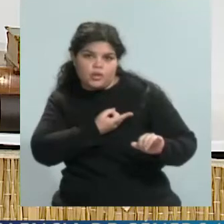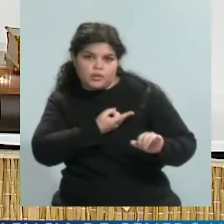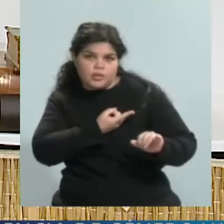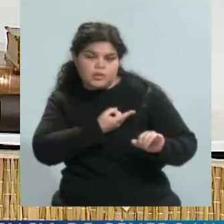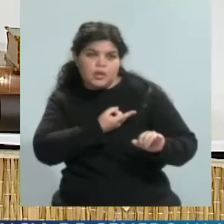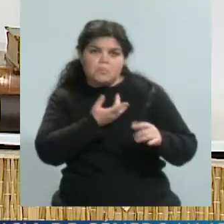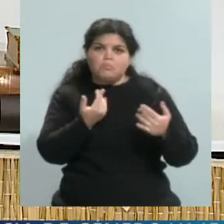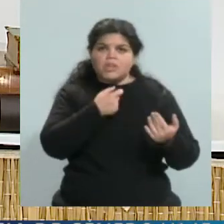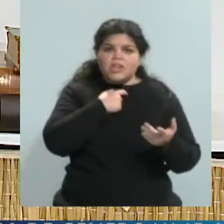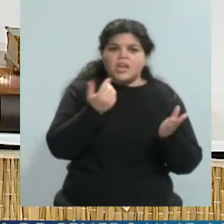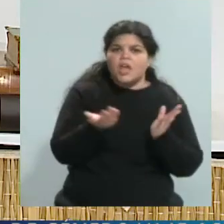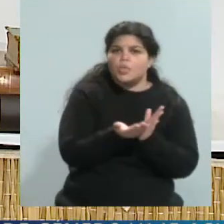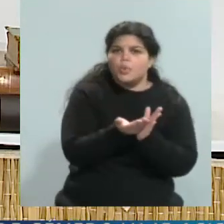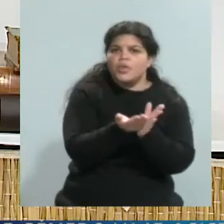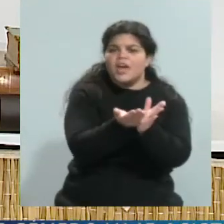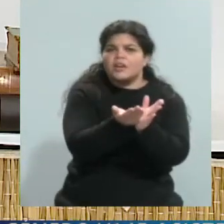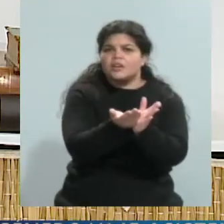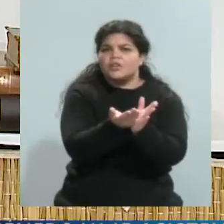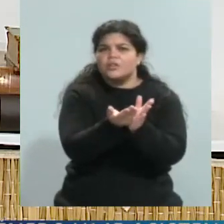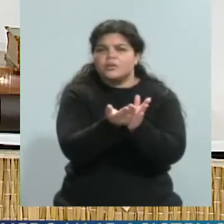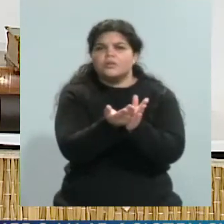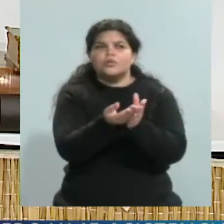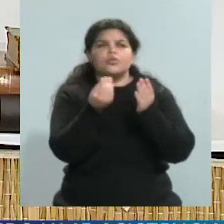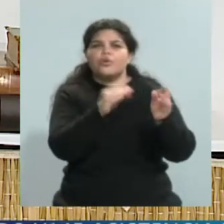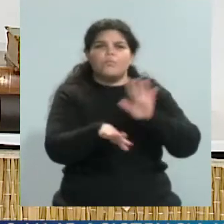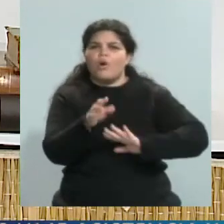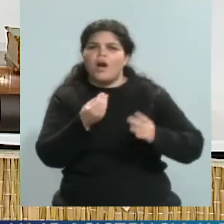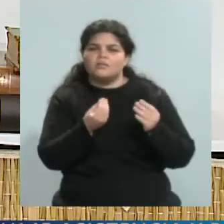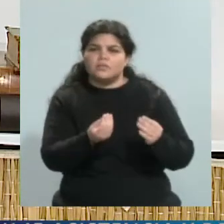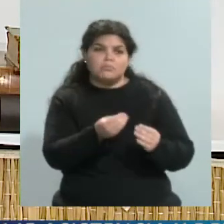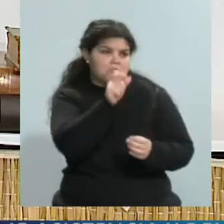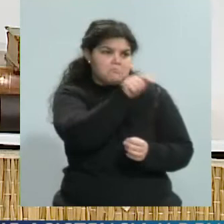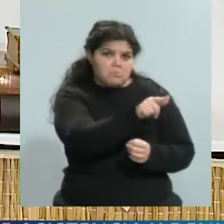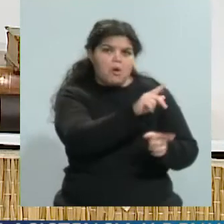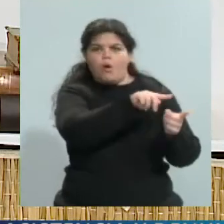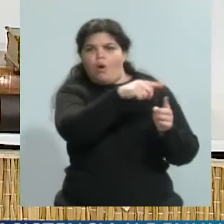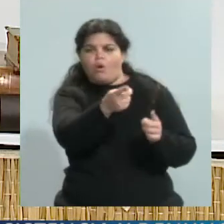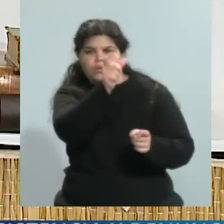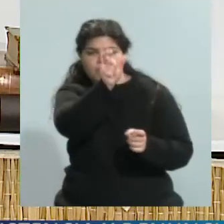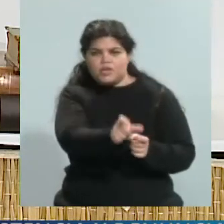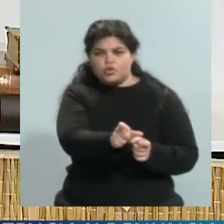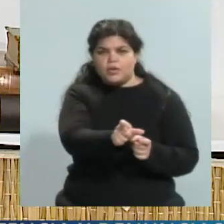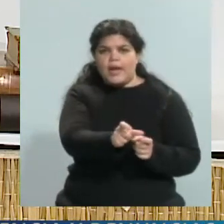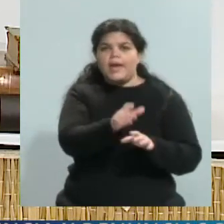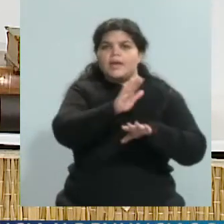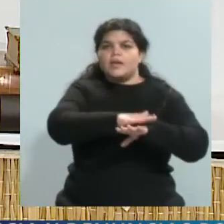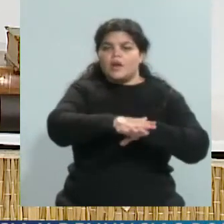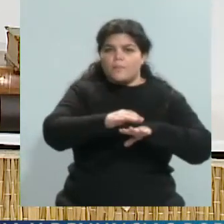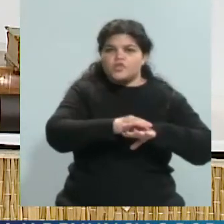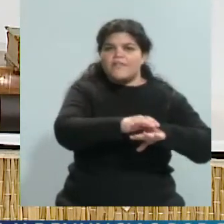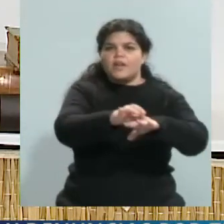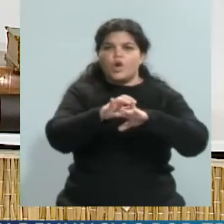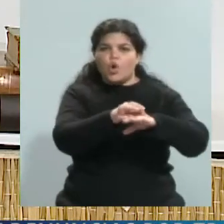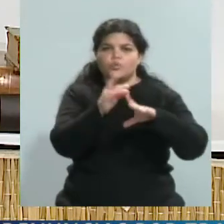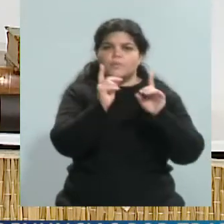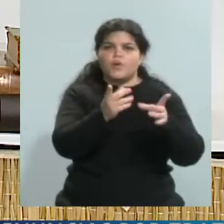formarse también poder hacerlo? ¿Cómo se toma contacto con usted o con otros mentores que estén disponibles a